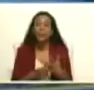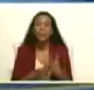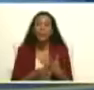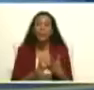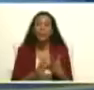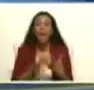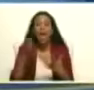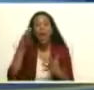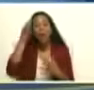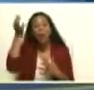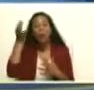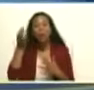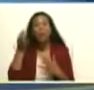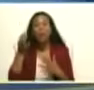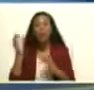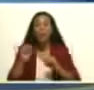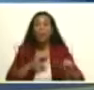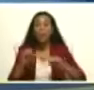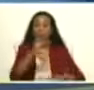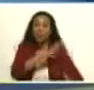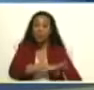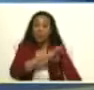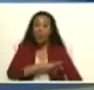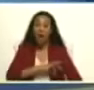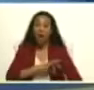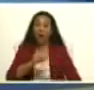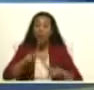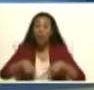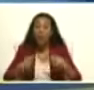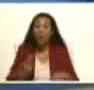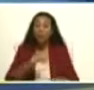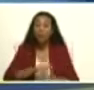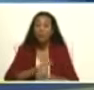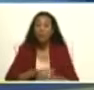El Congreso de Movimientos Sociales de la Nueva Época,